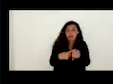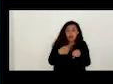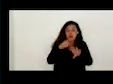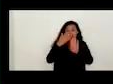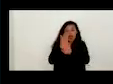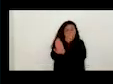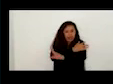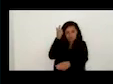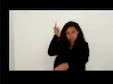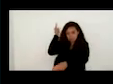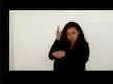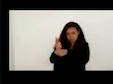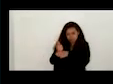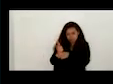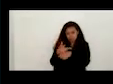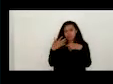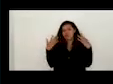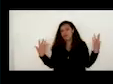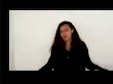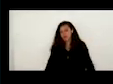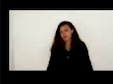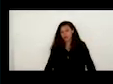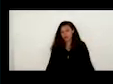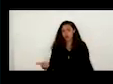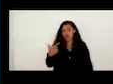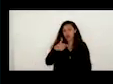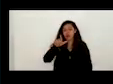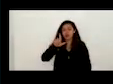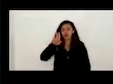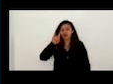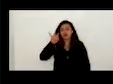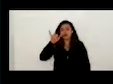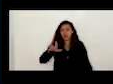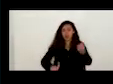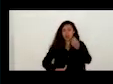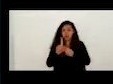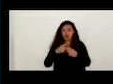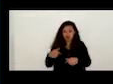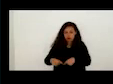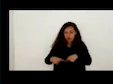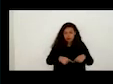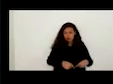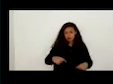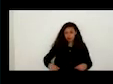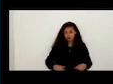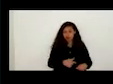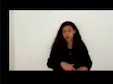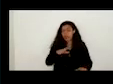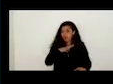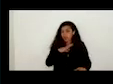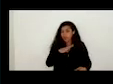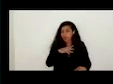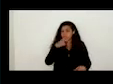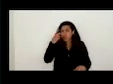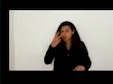diagnosticada, en el cual el gluten le genera un problema a nivel intestinal. Sería una